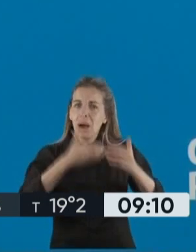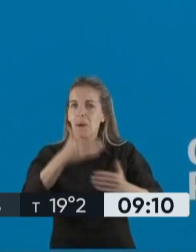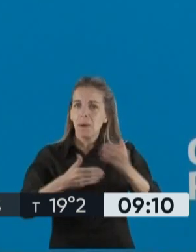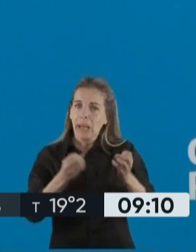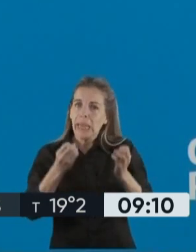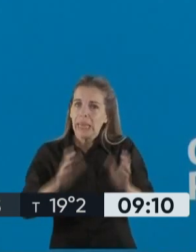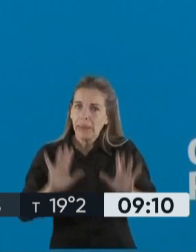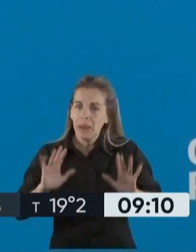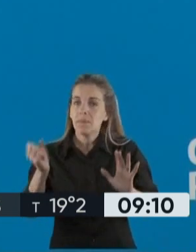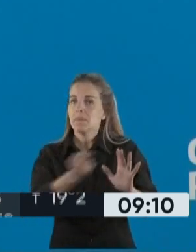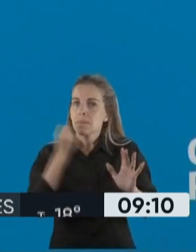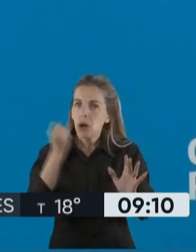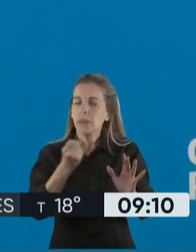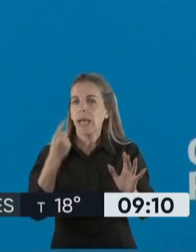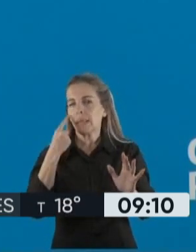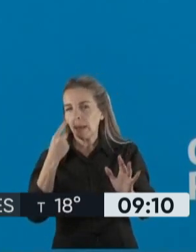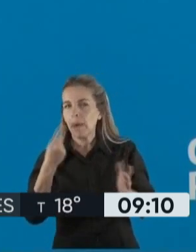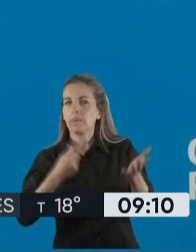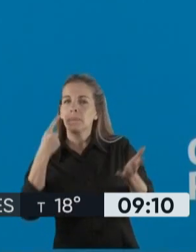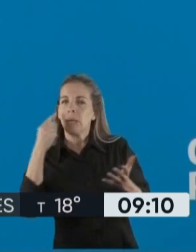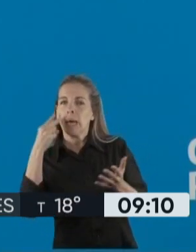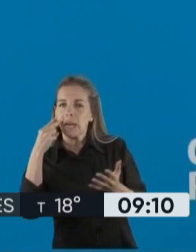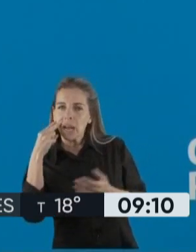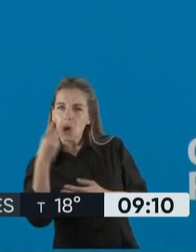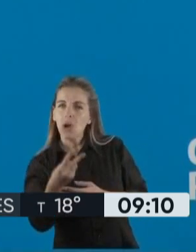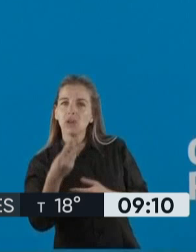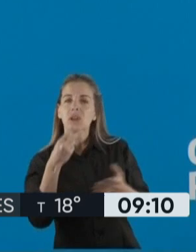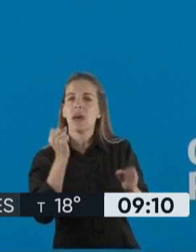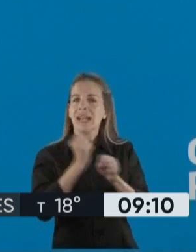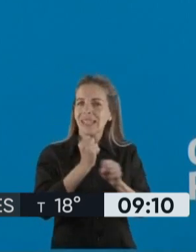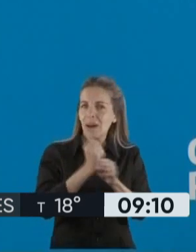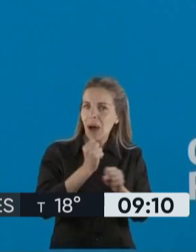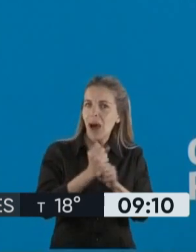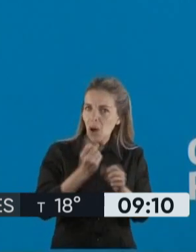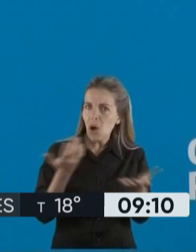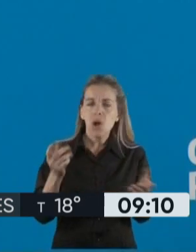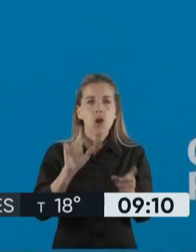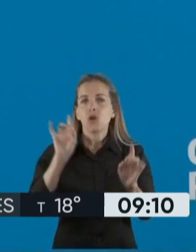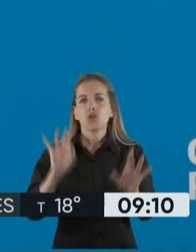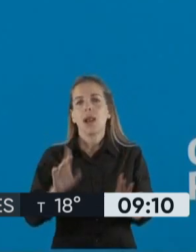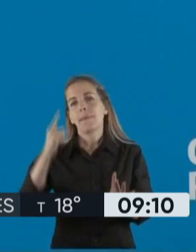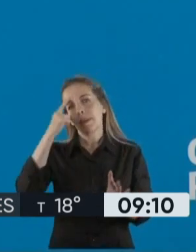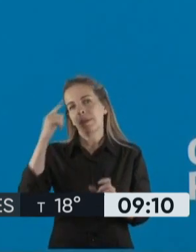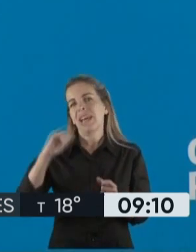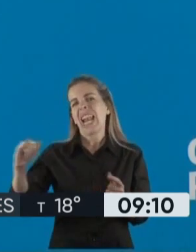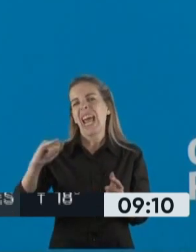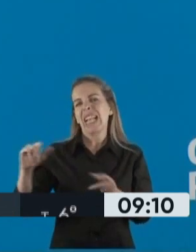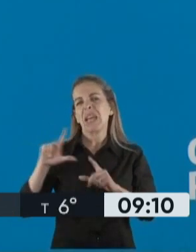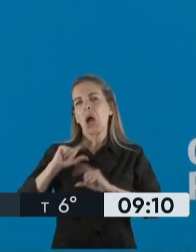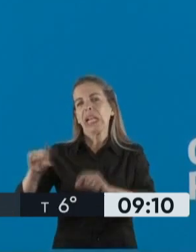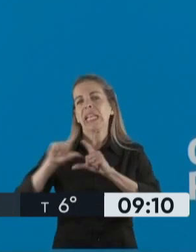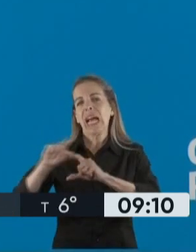veces reconocer con los argentinos y las argentinas que hacemos las cosas bien y no estar siempre pendientes de las críticas y del desánimo